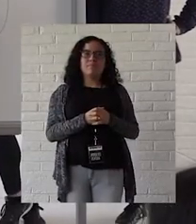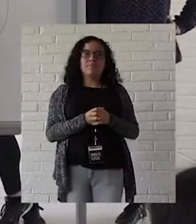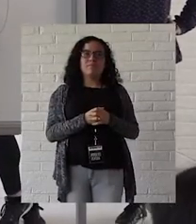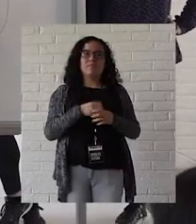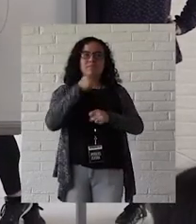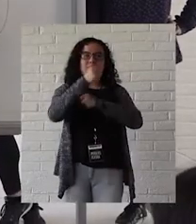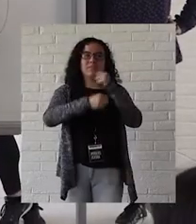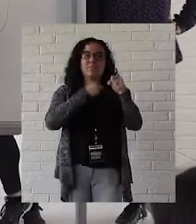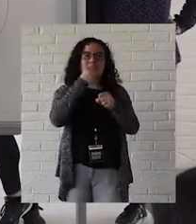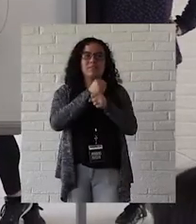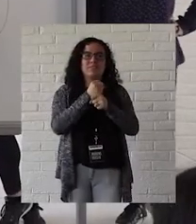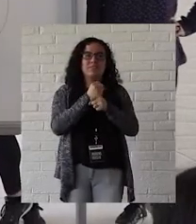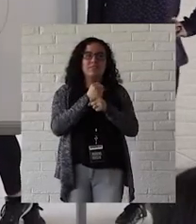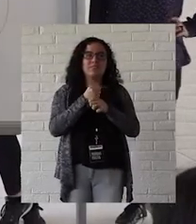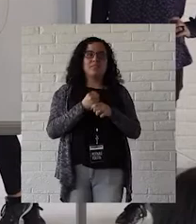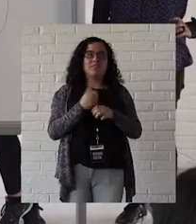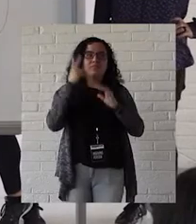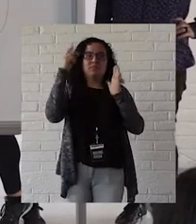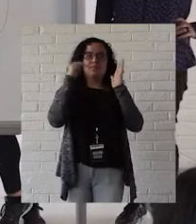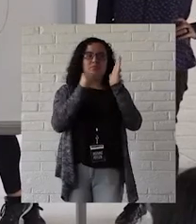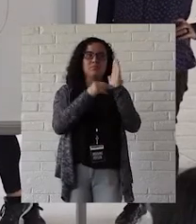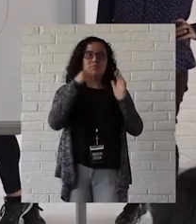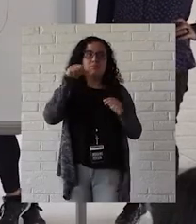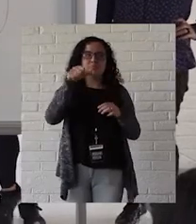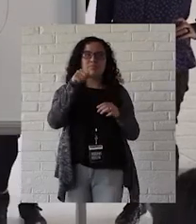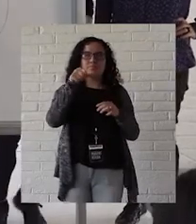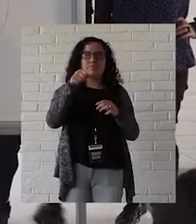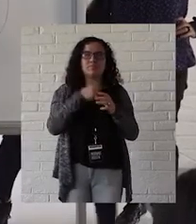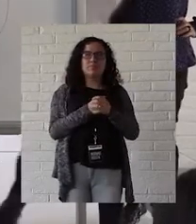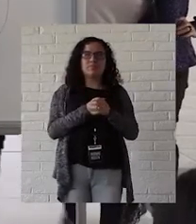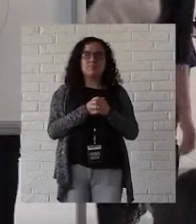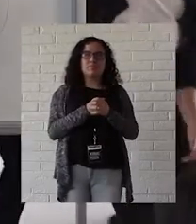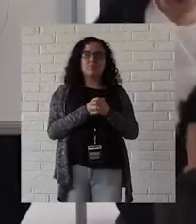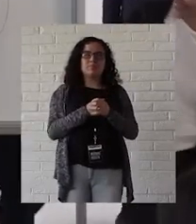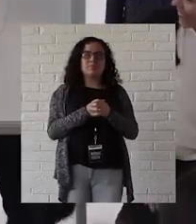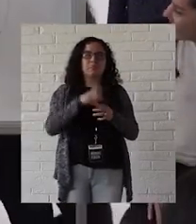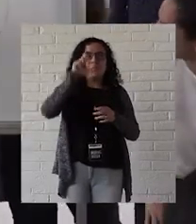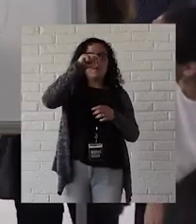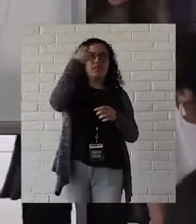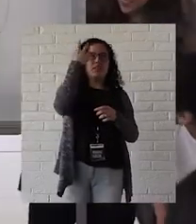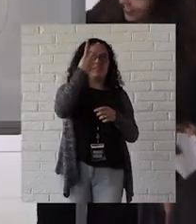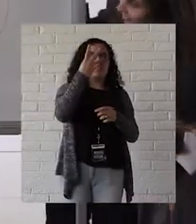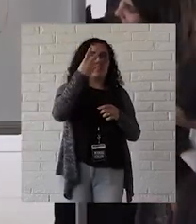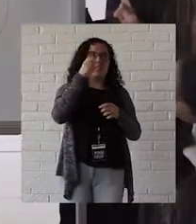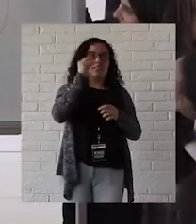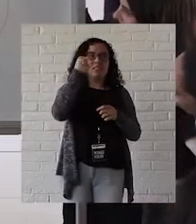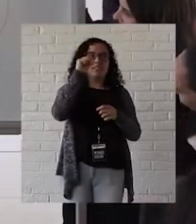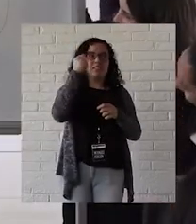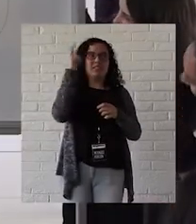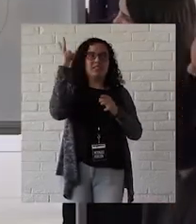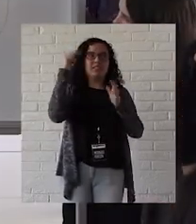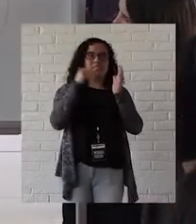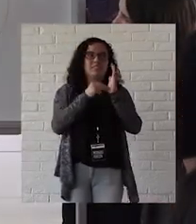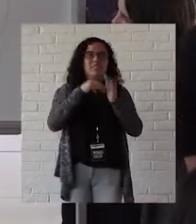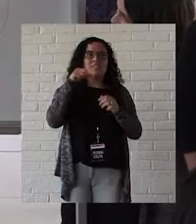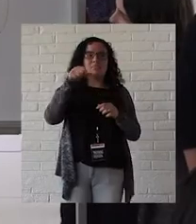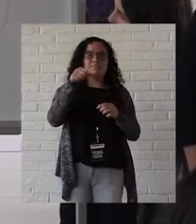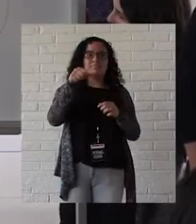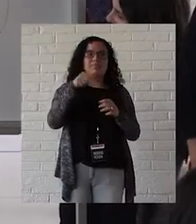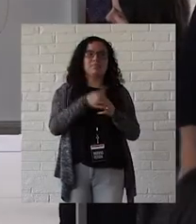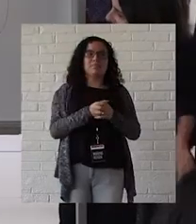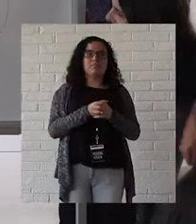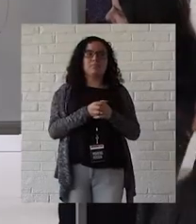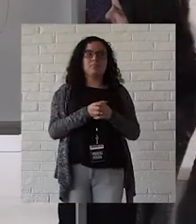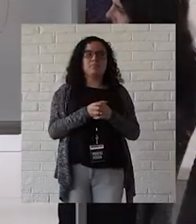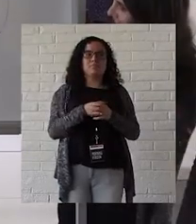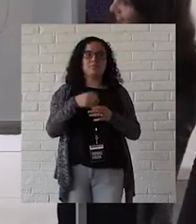es? 2016. Ok, entonces el 23 de septiembre del 2016. Y en este preciso instante, quiero que todo el